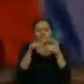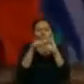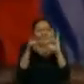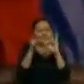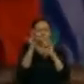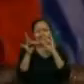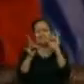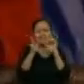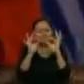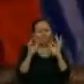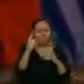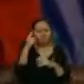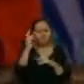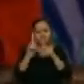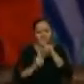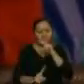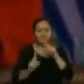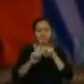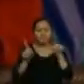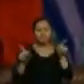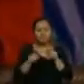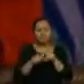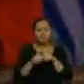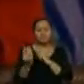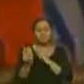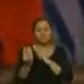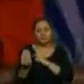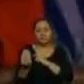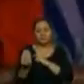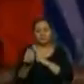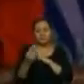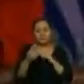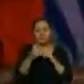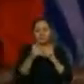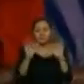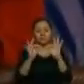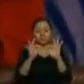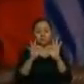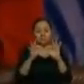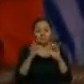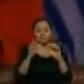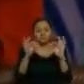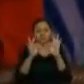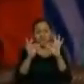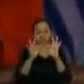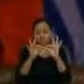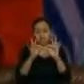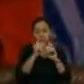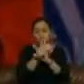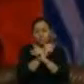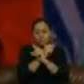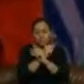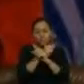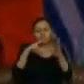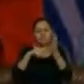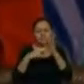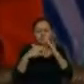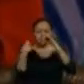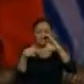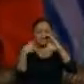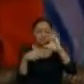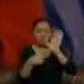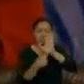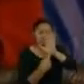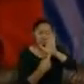la palabra, pero como era el refugio de los miserables. Sí hay el temor de que en ellos se convierta, pero también